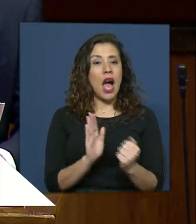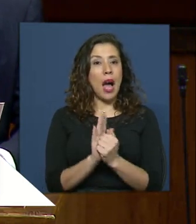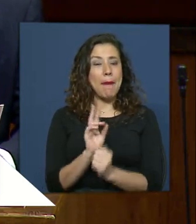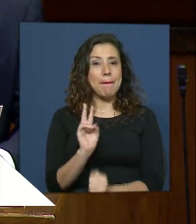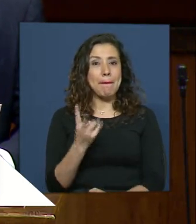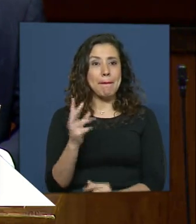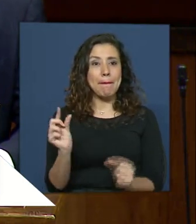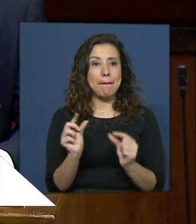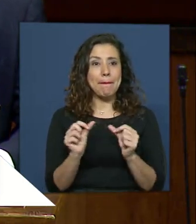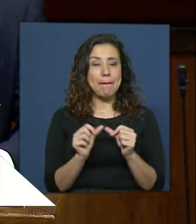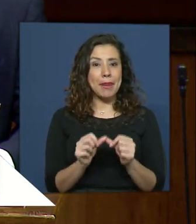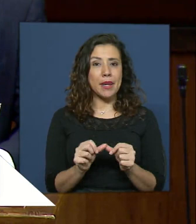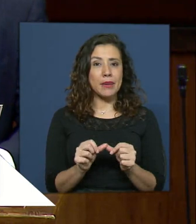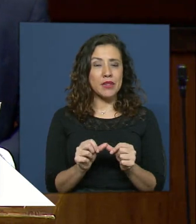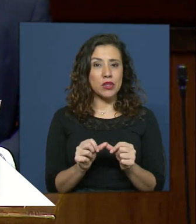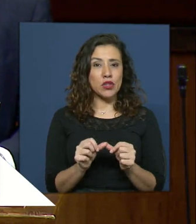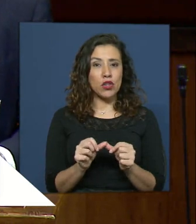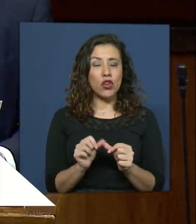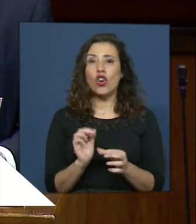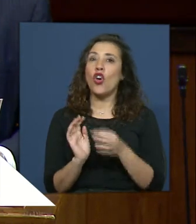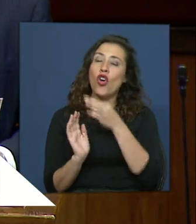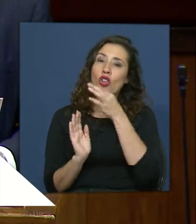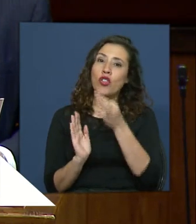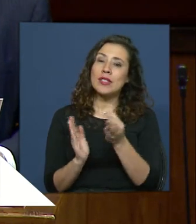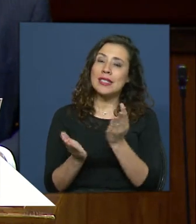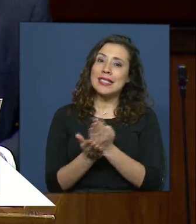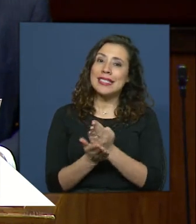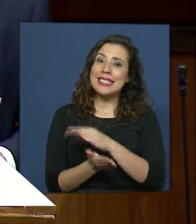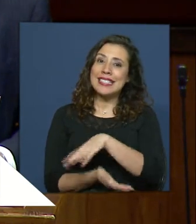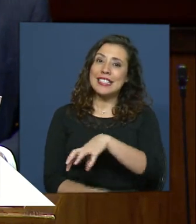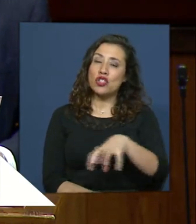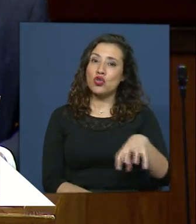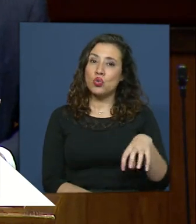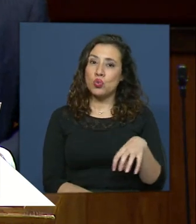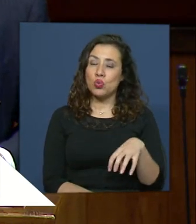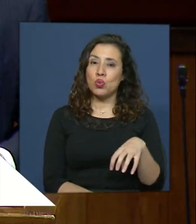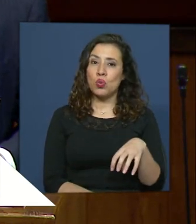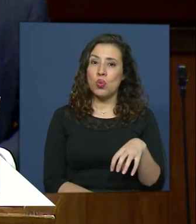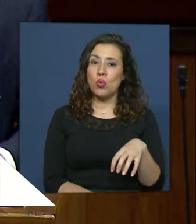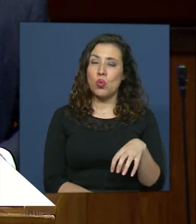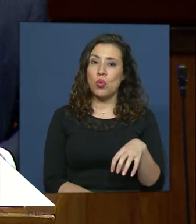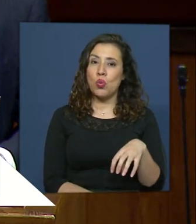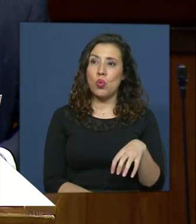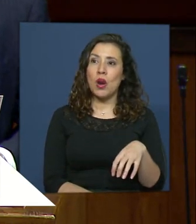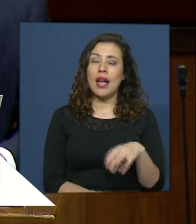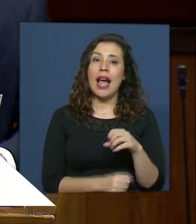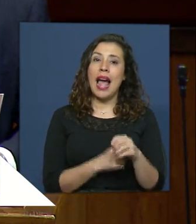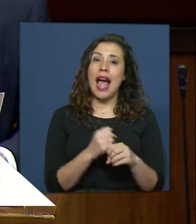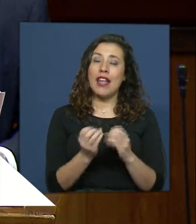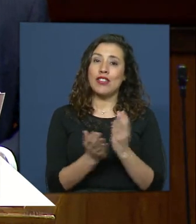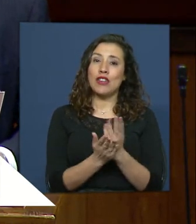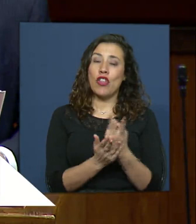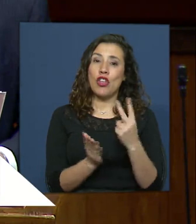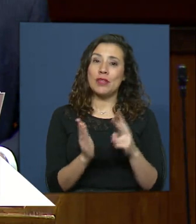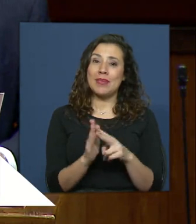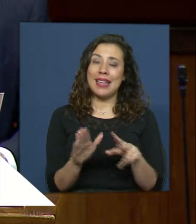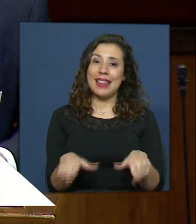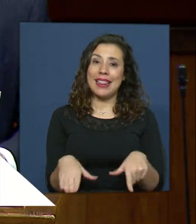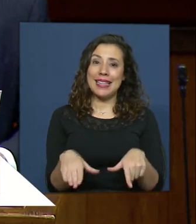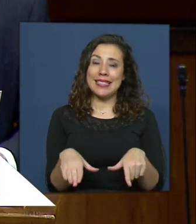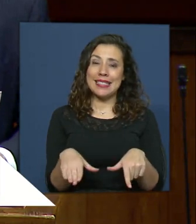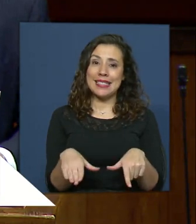segundo transitorio establece que los establecimientos educacionales que durante el año escolar